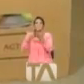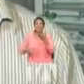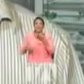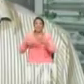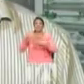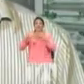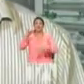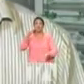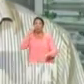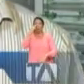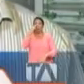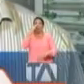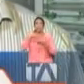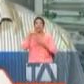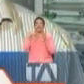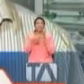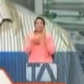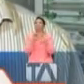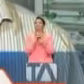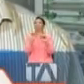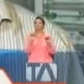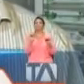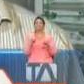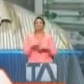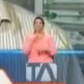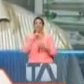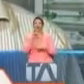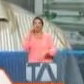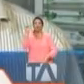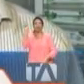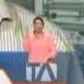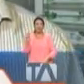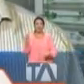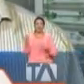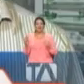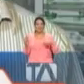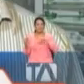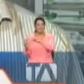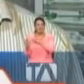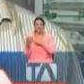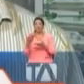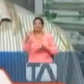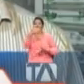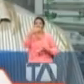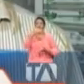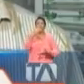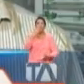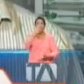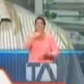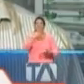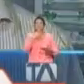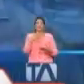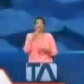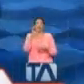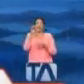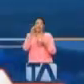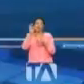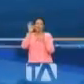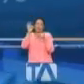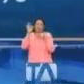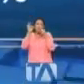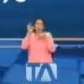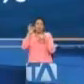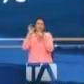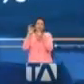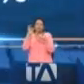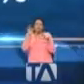nada. ¿Qué vamos a traer de Italia y España? Mayormente manzana, uva y pera. Otro grupo de